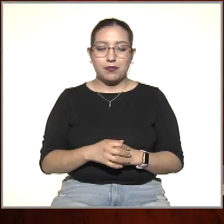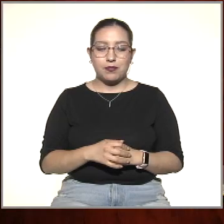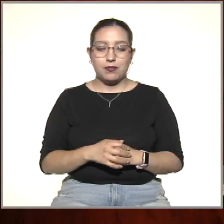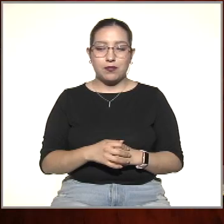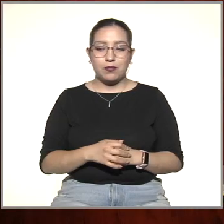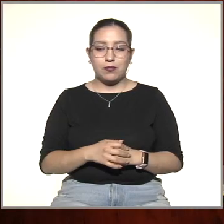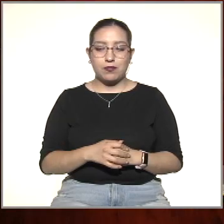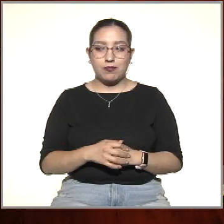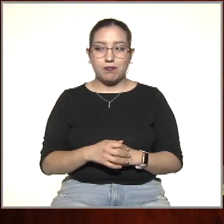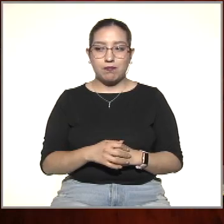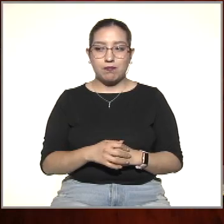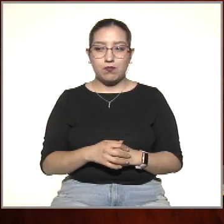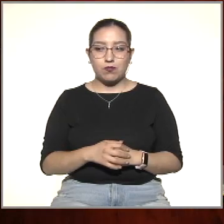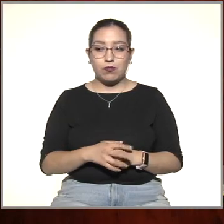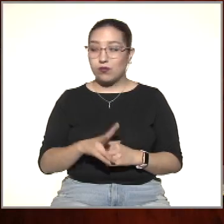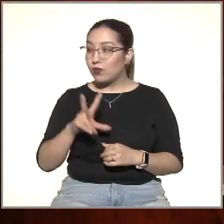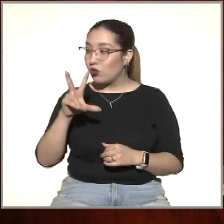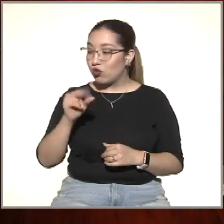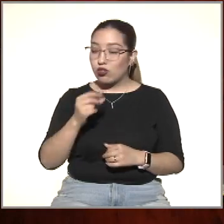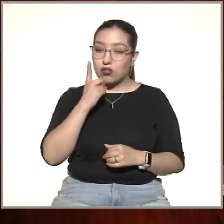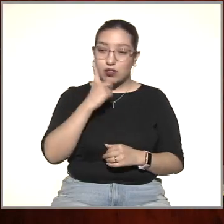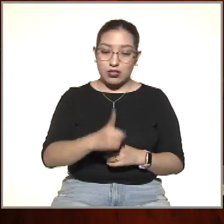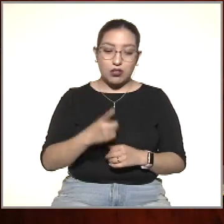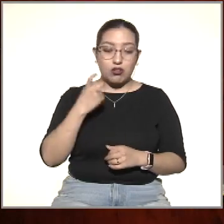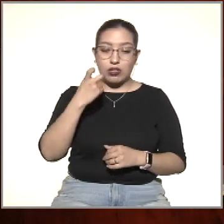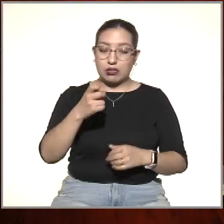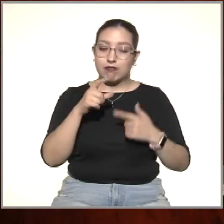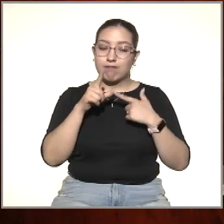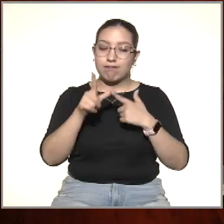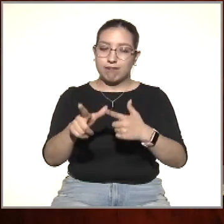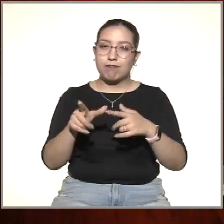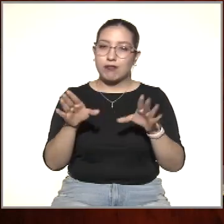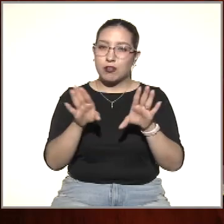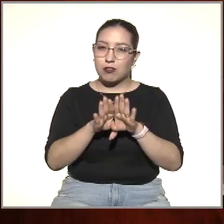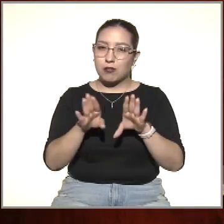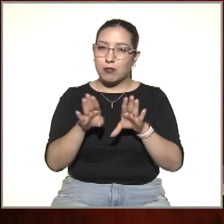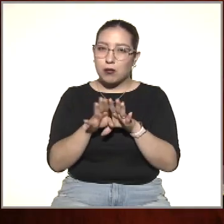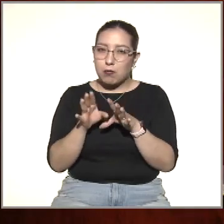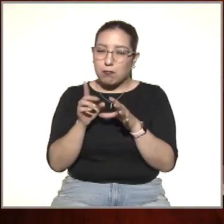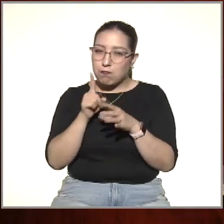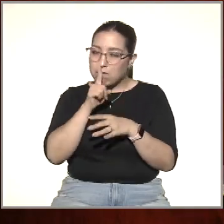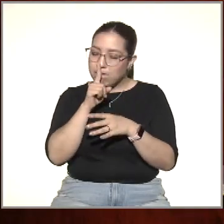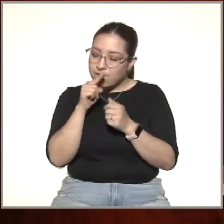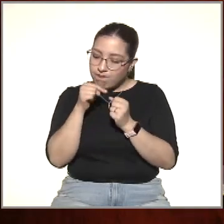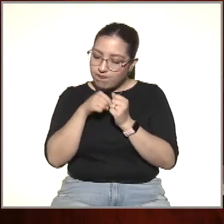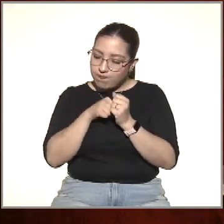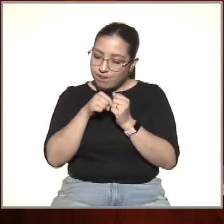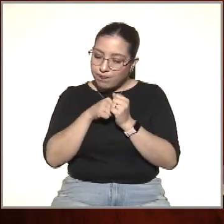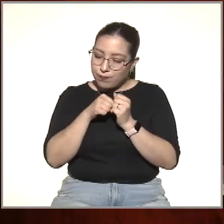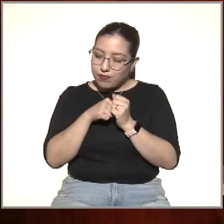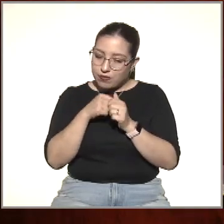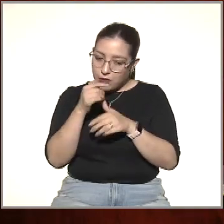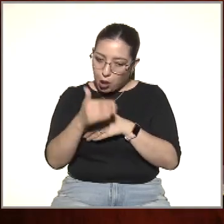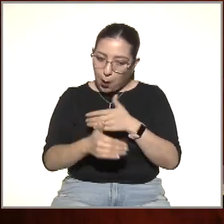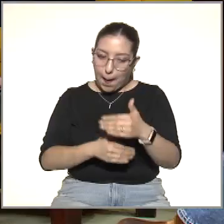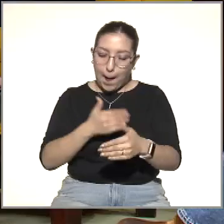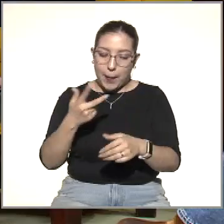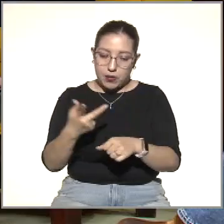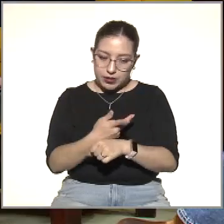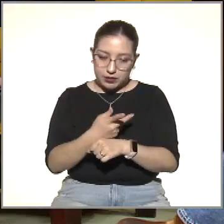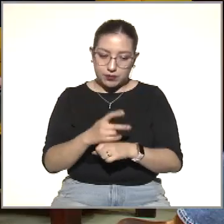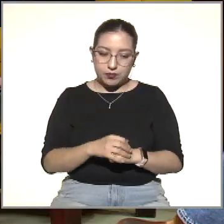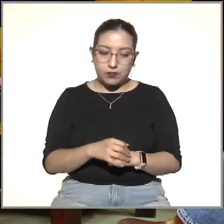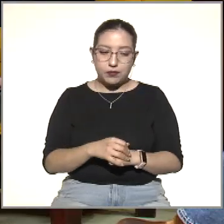sigue estando ahí como encapsulado, como algo que sigue pasando. O sea, no como algo que puede